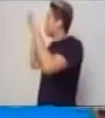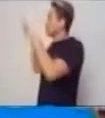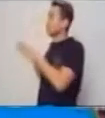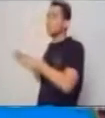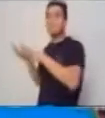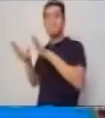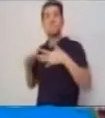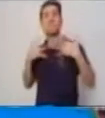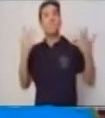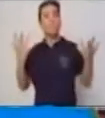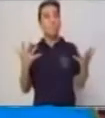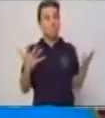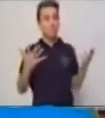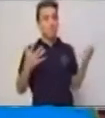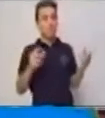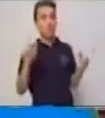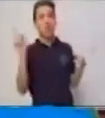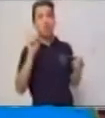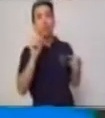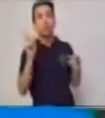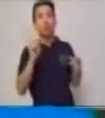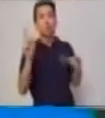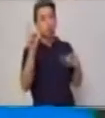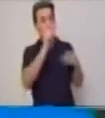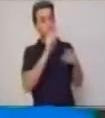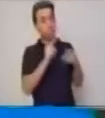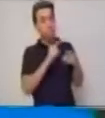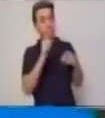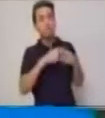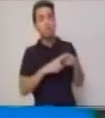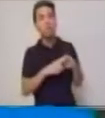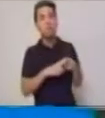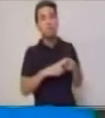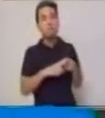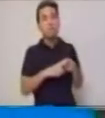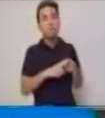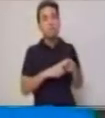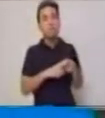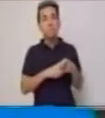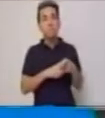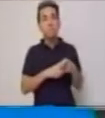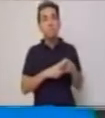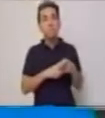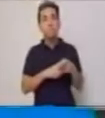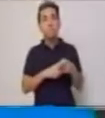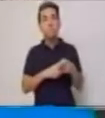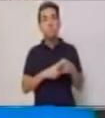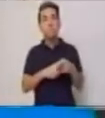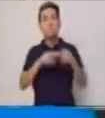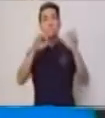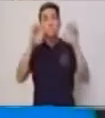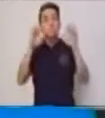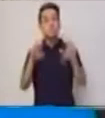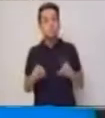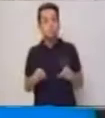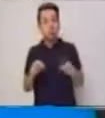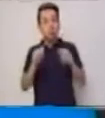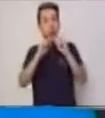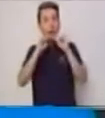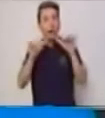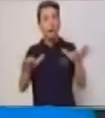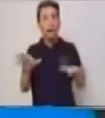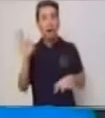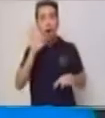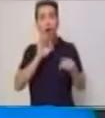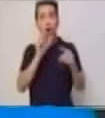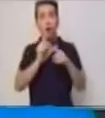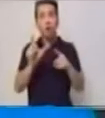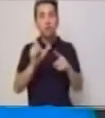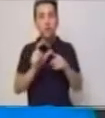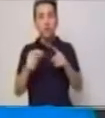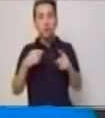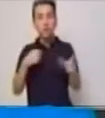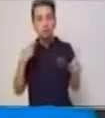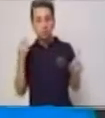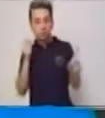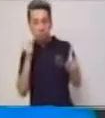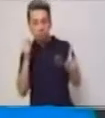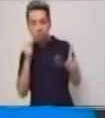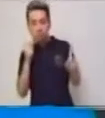identifiquemos el sujeto y el predicado. El sujeto, persona, animal o cosa de quien yo estoy